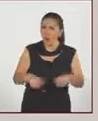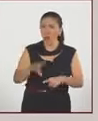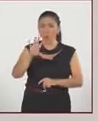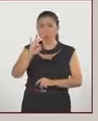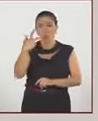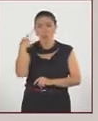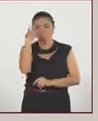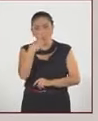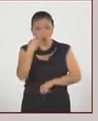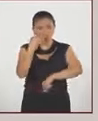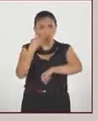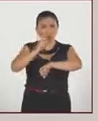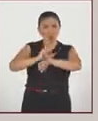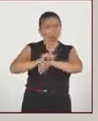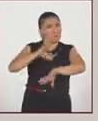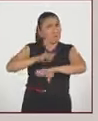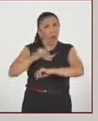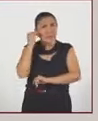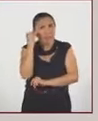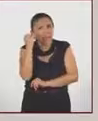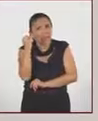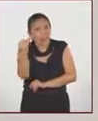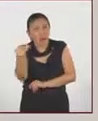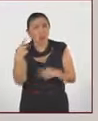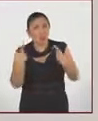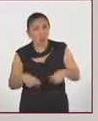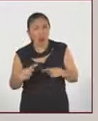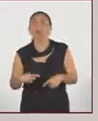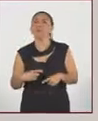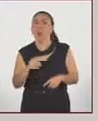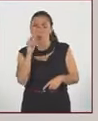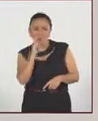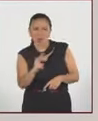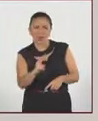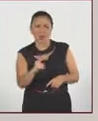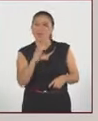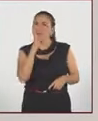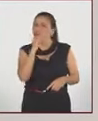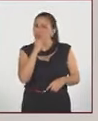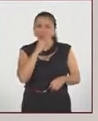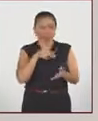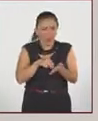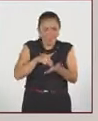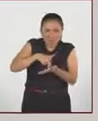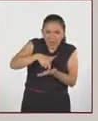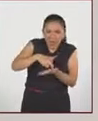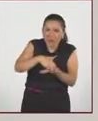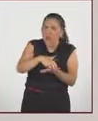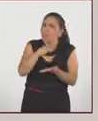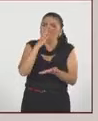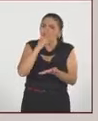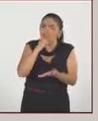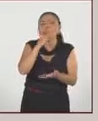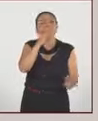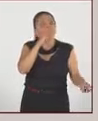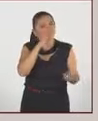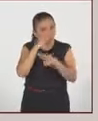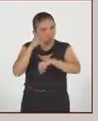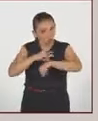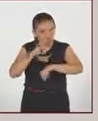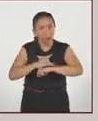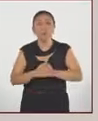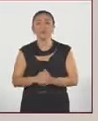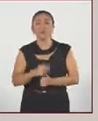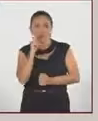48 horas, que hay una deformidad importante o incapacidad para apoyar el peso. La deformidad siempre